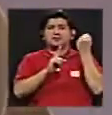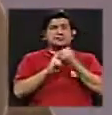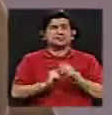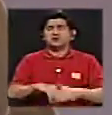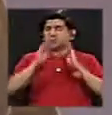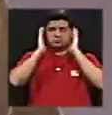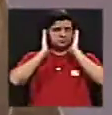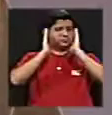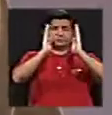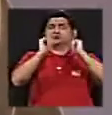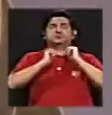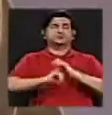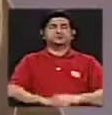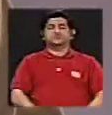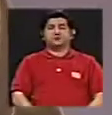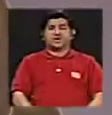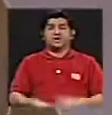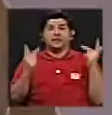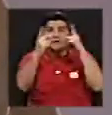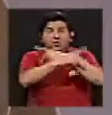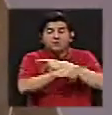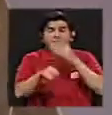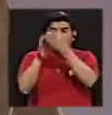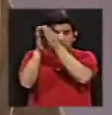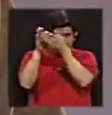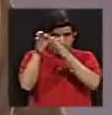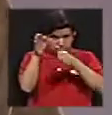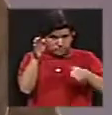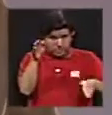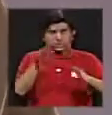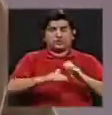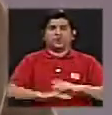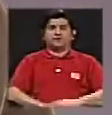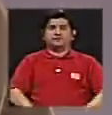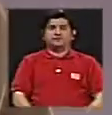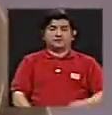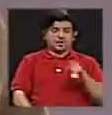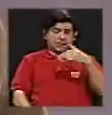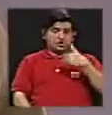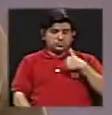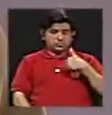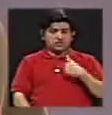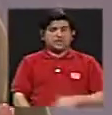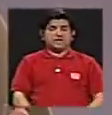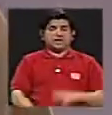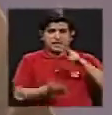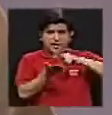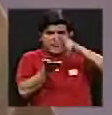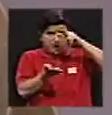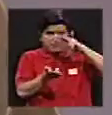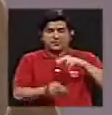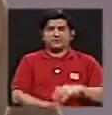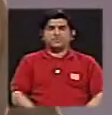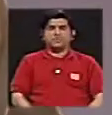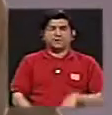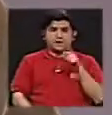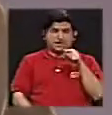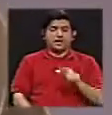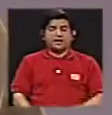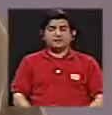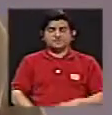lejos. Y lo más grave es que la Contraloría General de la República, que tiene que refrendar la